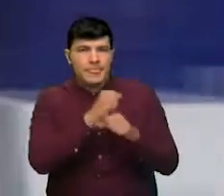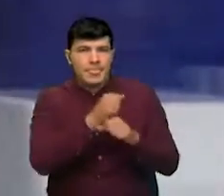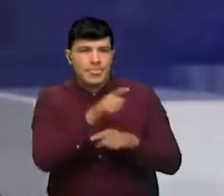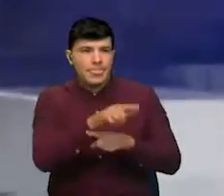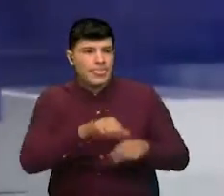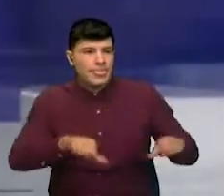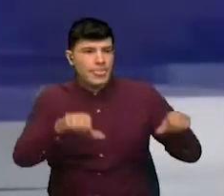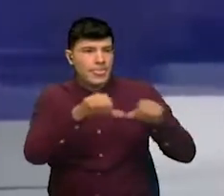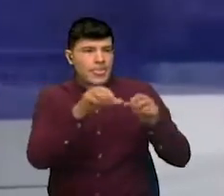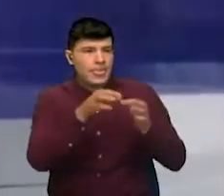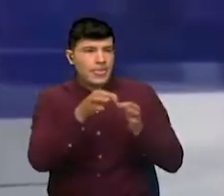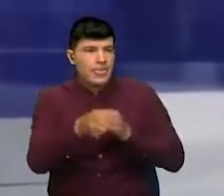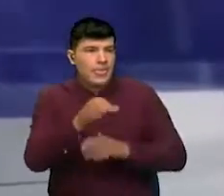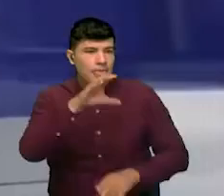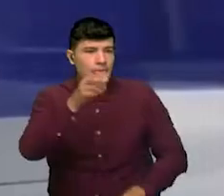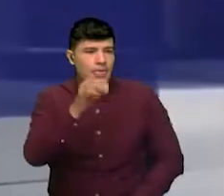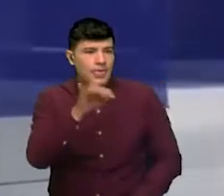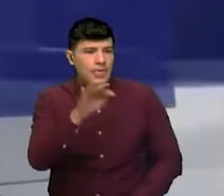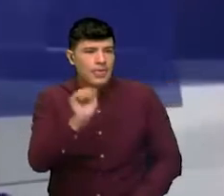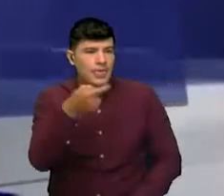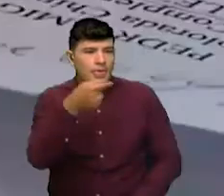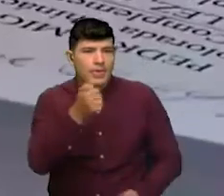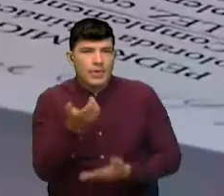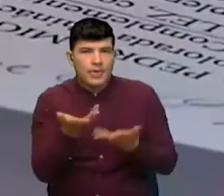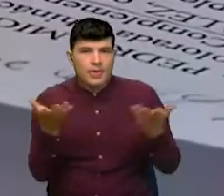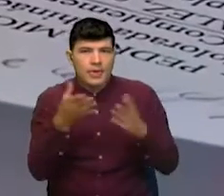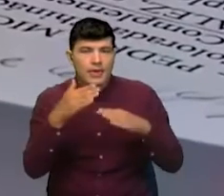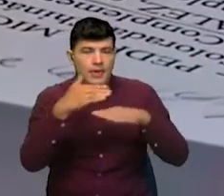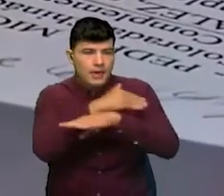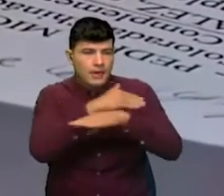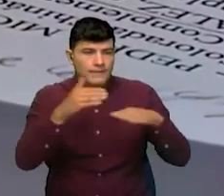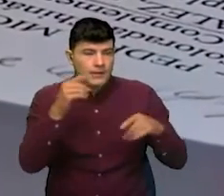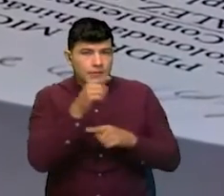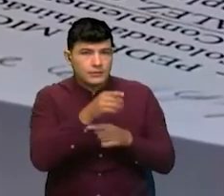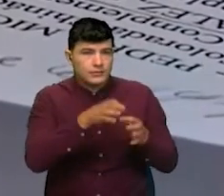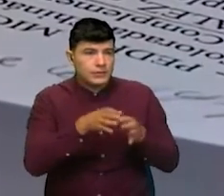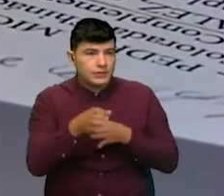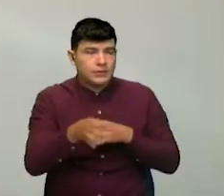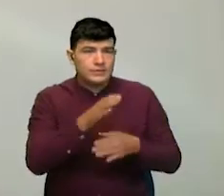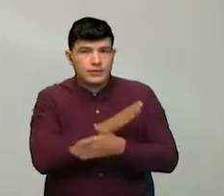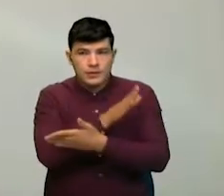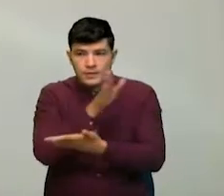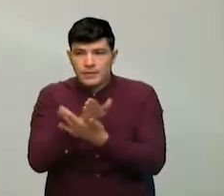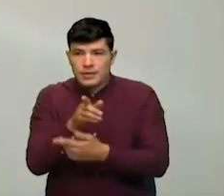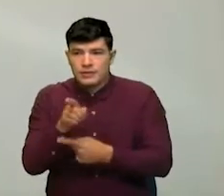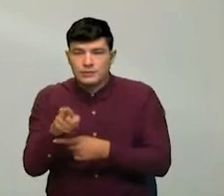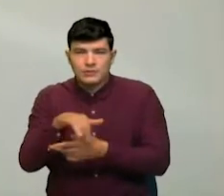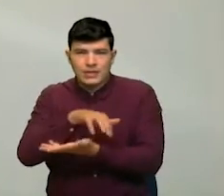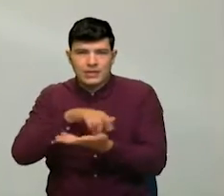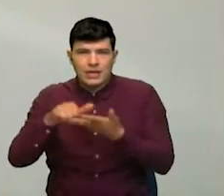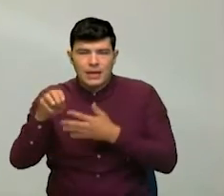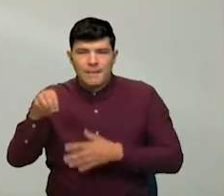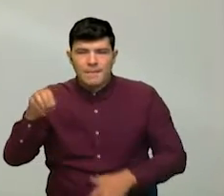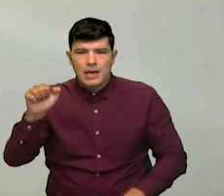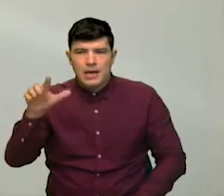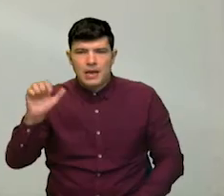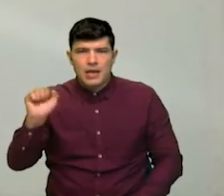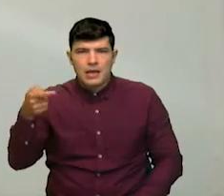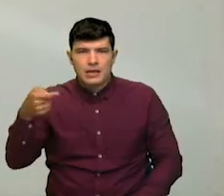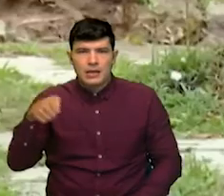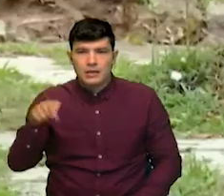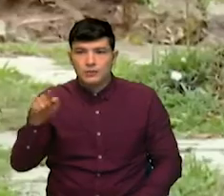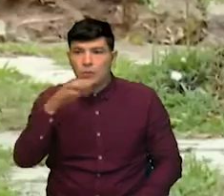del municipio de Chitagá, más exactamente sobre la vía que de este municipio comunica hacia Santander, hacia Málaga. El